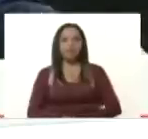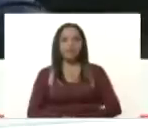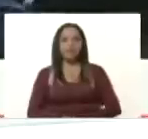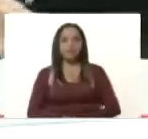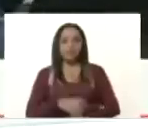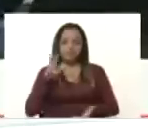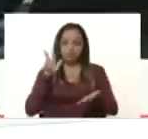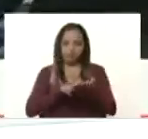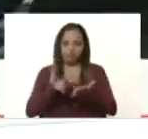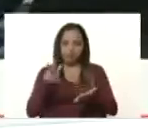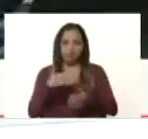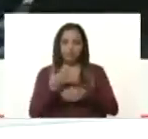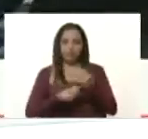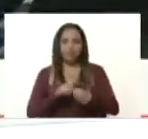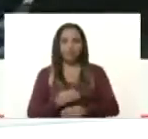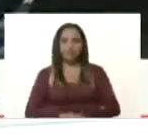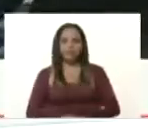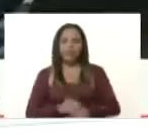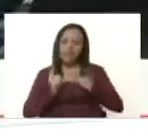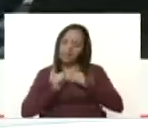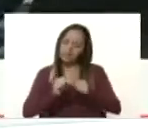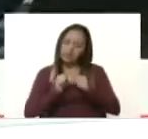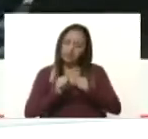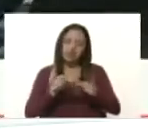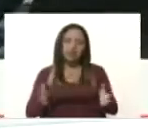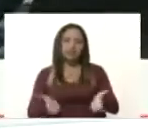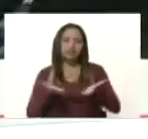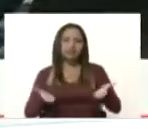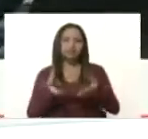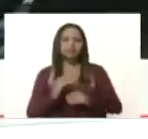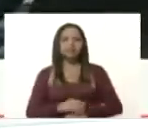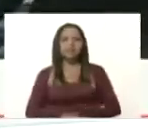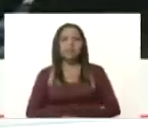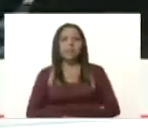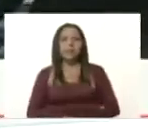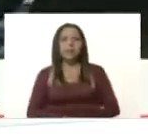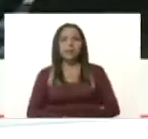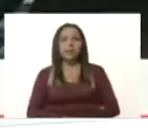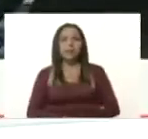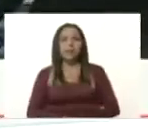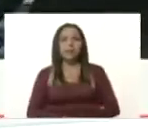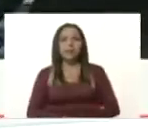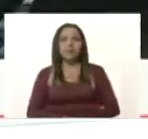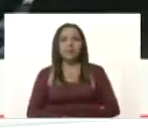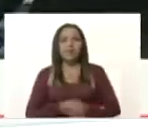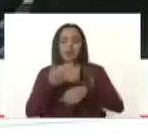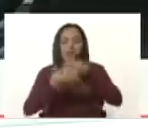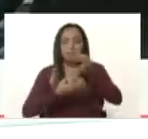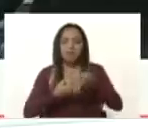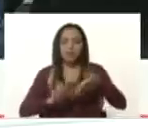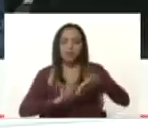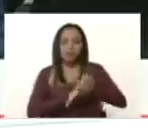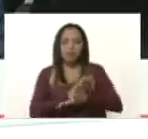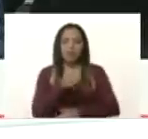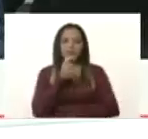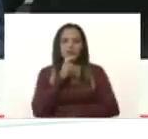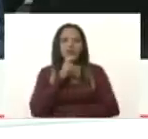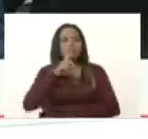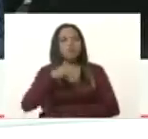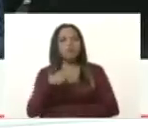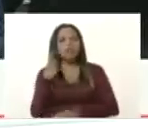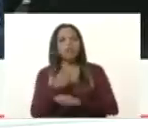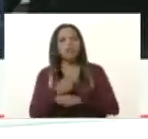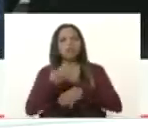ejecútese. Seguir avanzando, pues. Y si estamos hablando de oro, también tenemos que hablar de